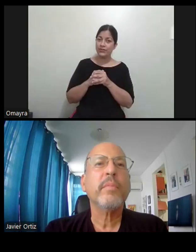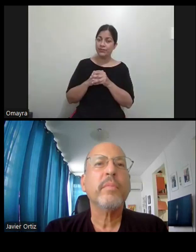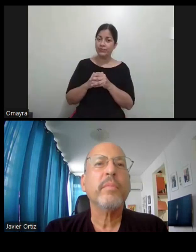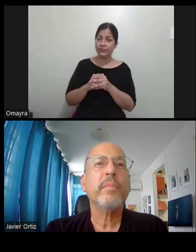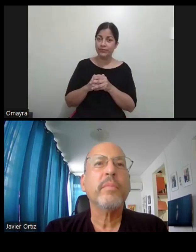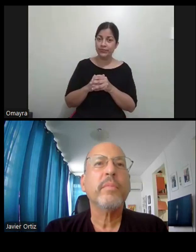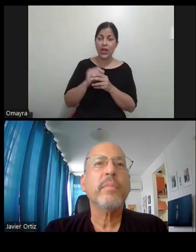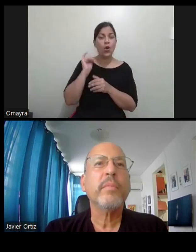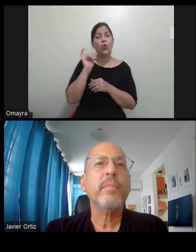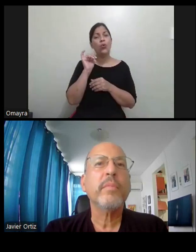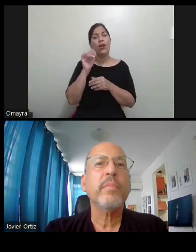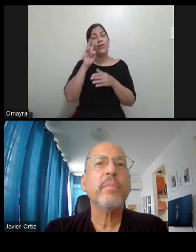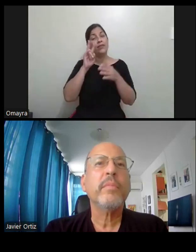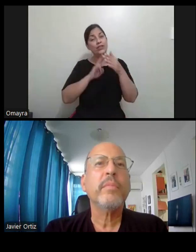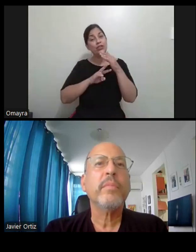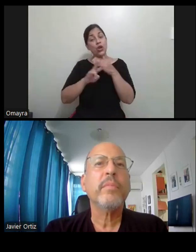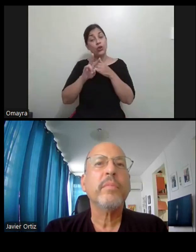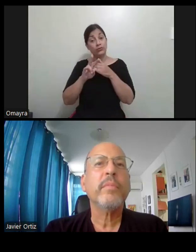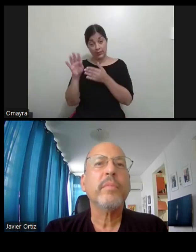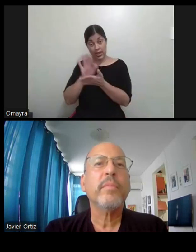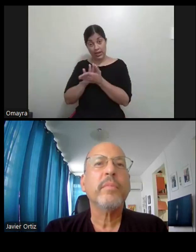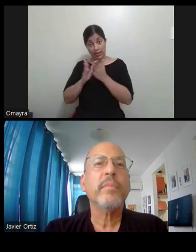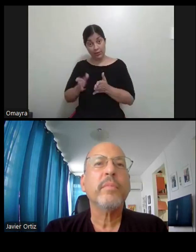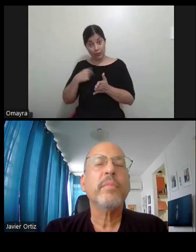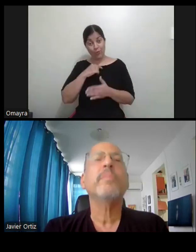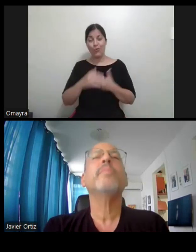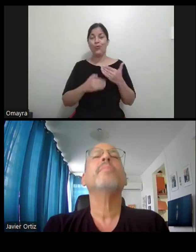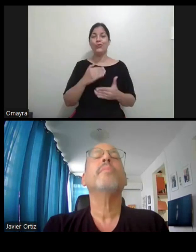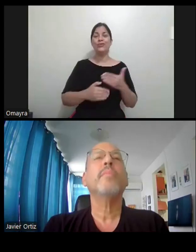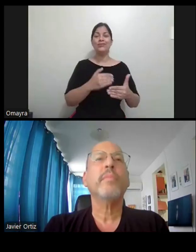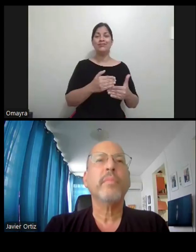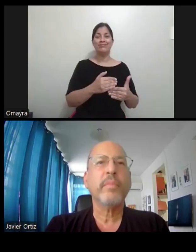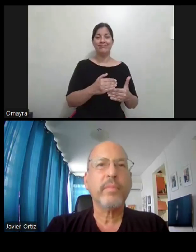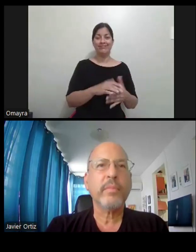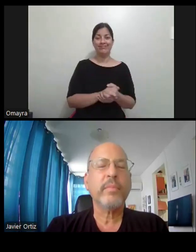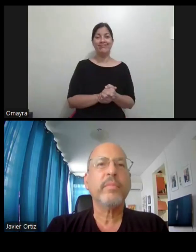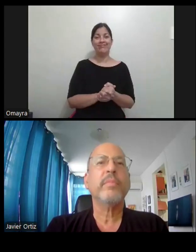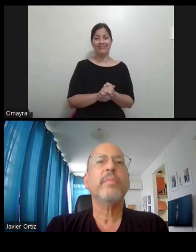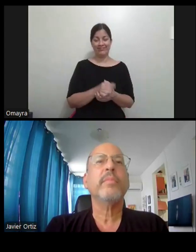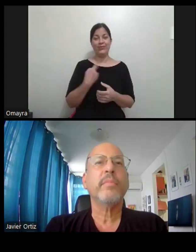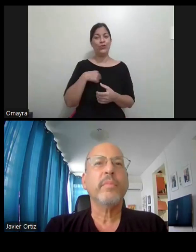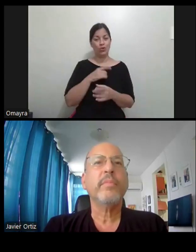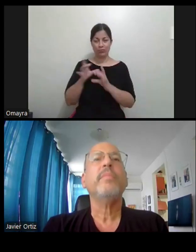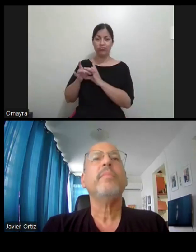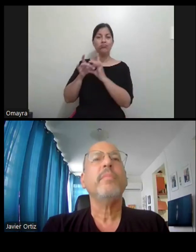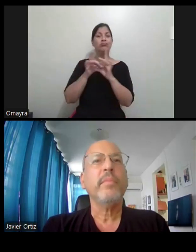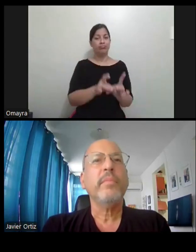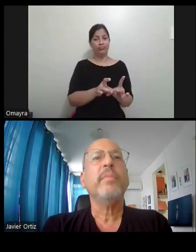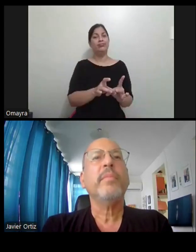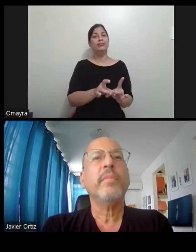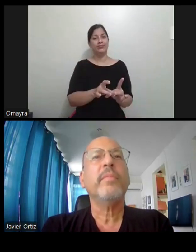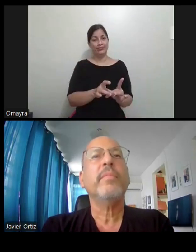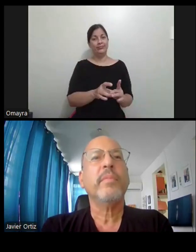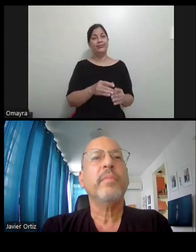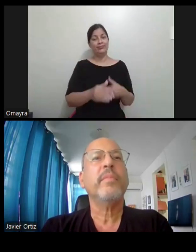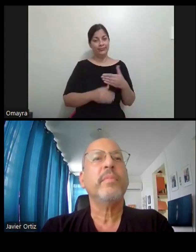visión de académicos que producimos, que no estamos disasociados de la producción, que estamos, ¿verdad?,